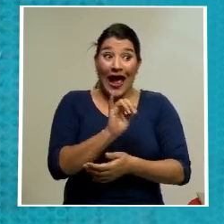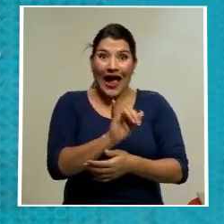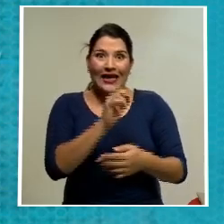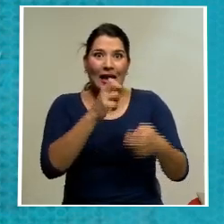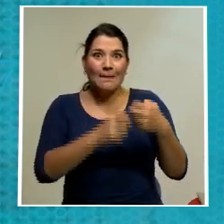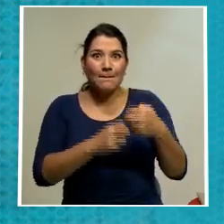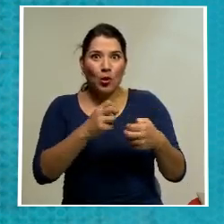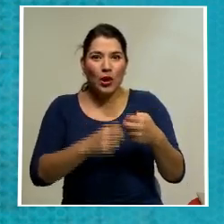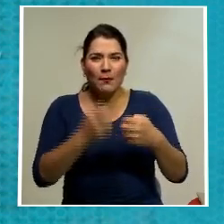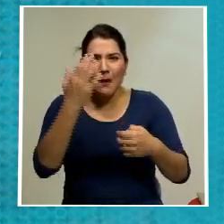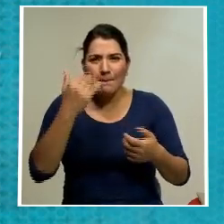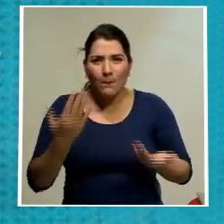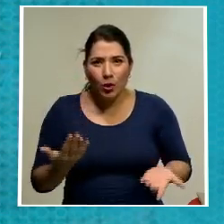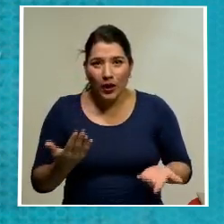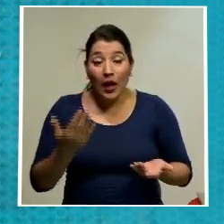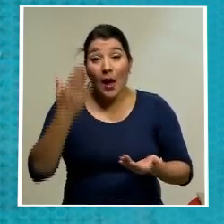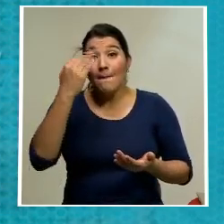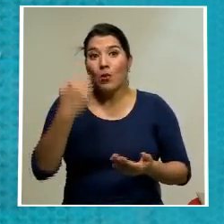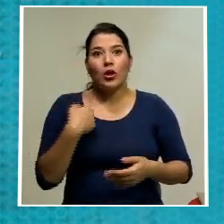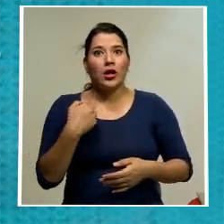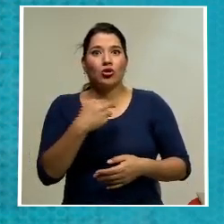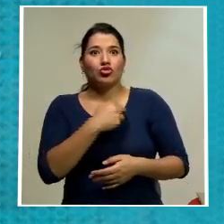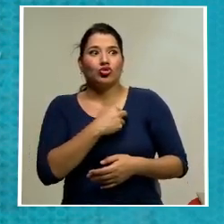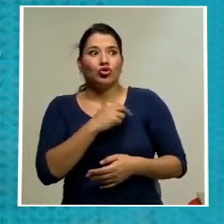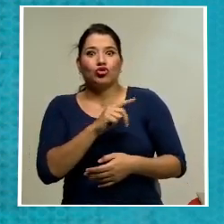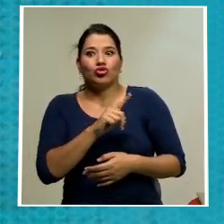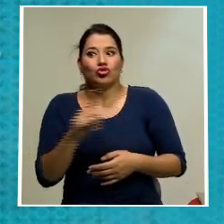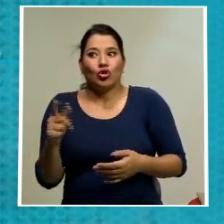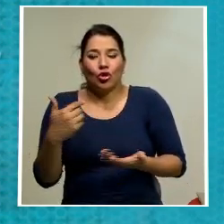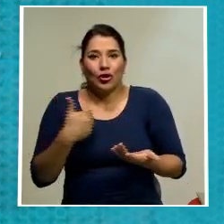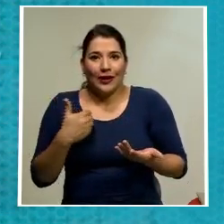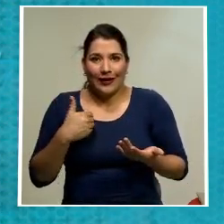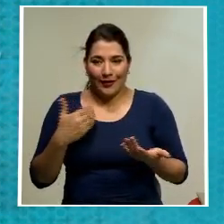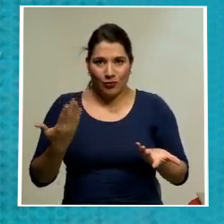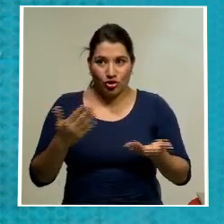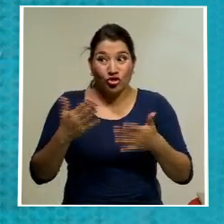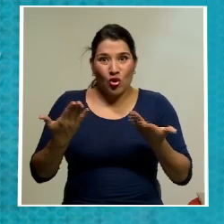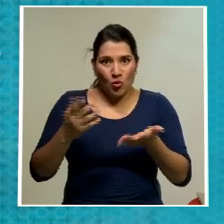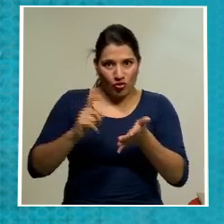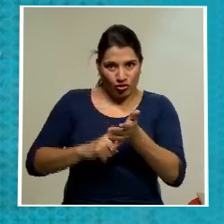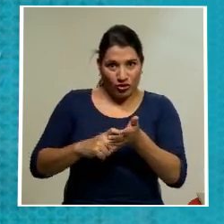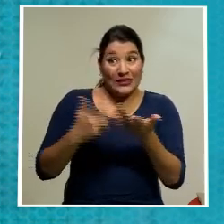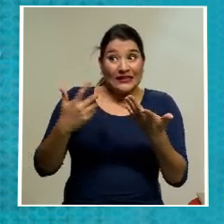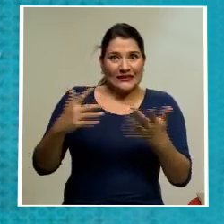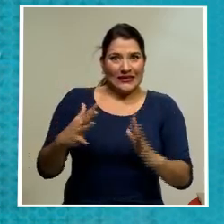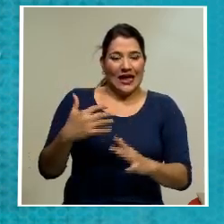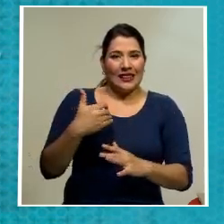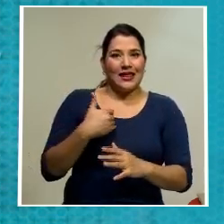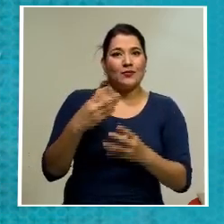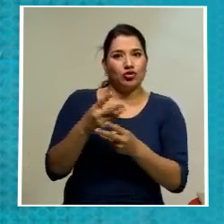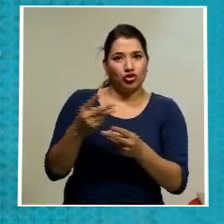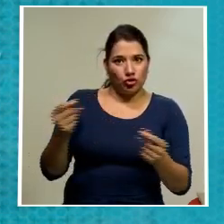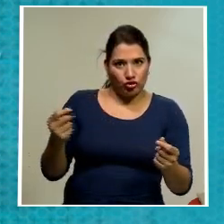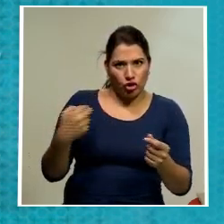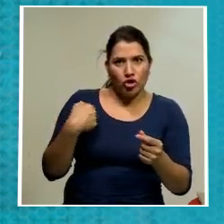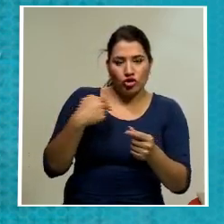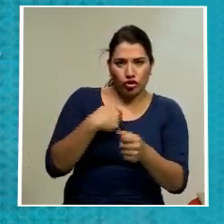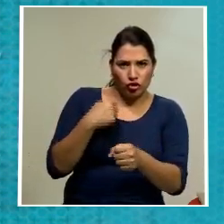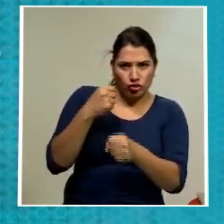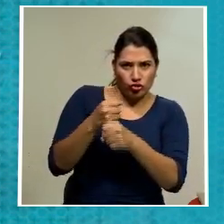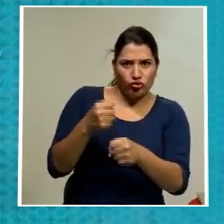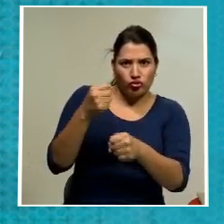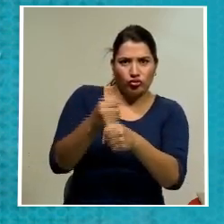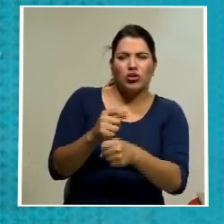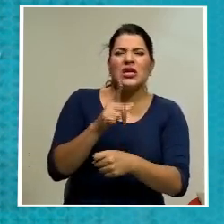problemática, porque no tenemos contra qué hacer ese registro. Ya hay una solución en camino que se está trabajando tanto